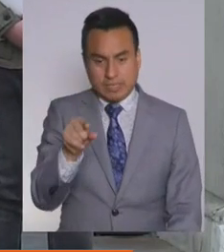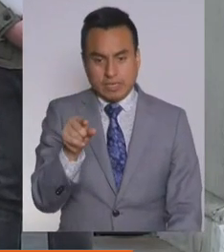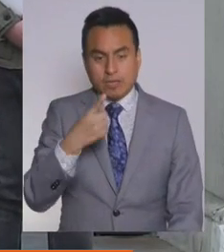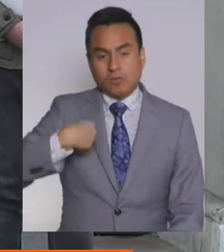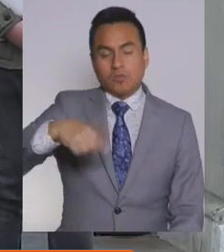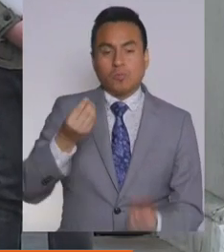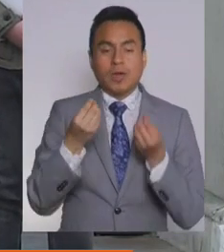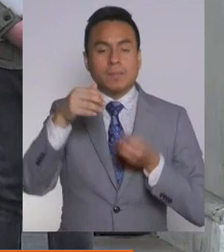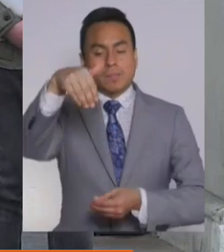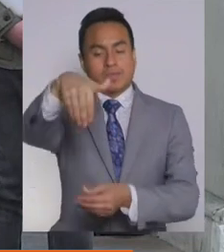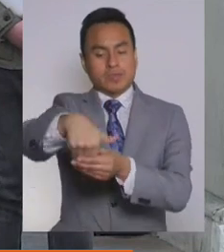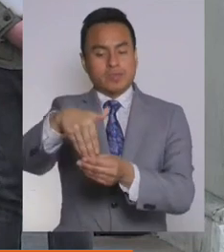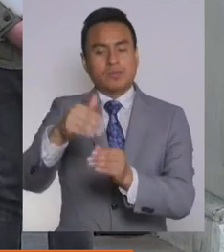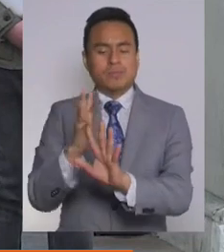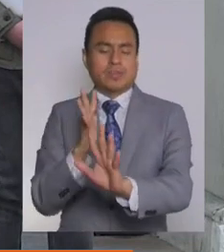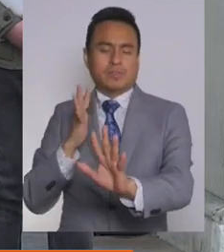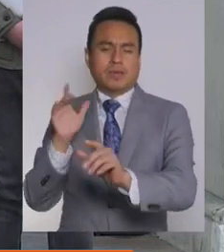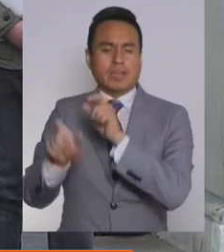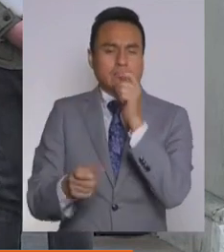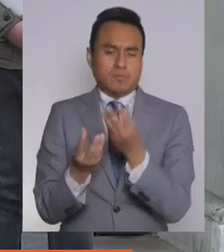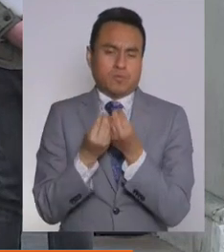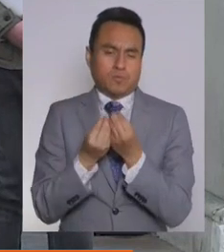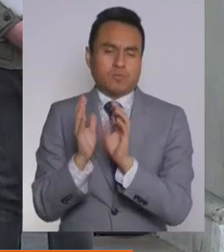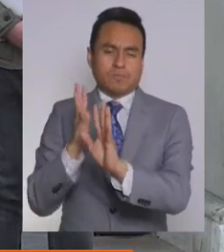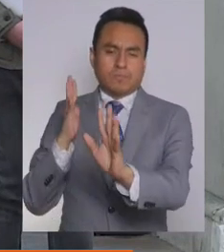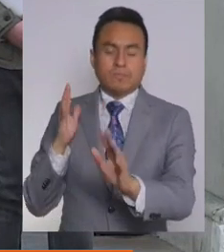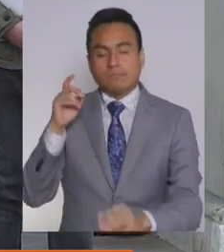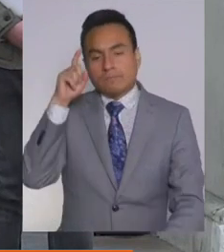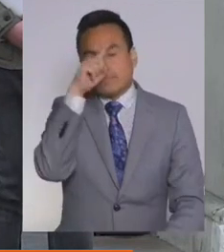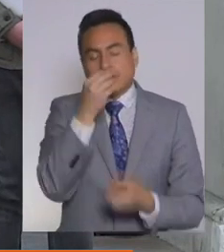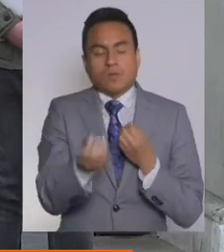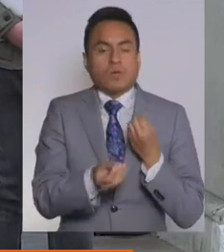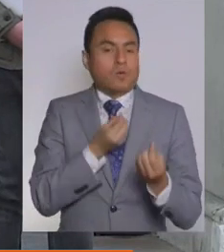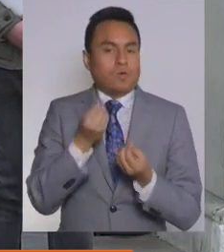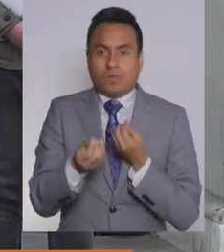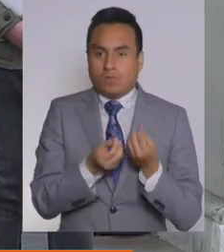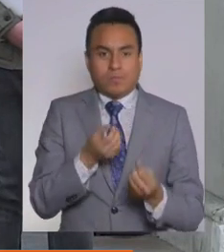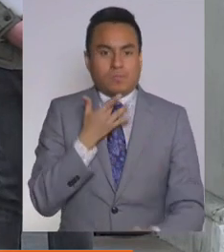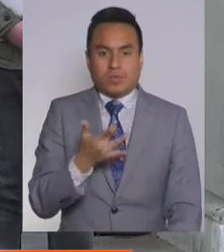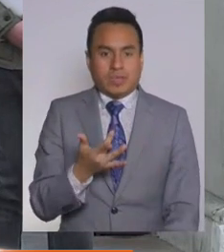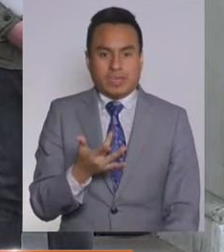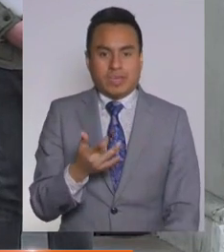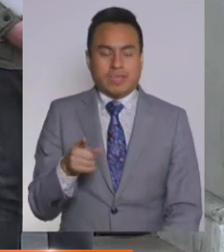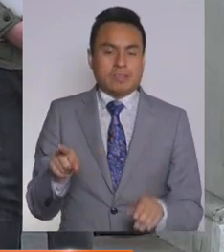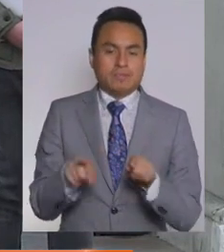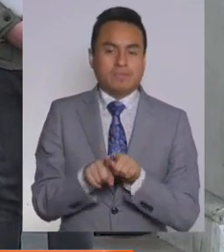un muy buen plebiscito donde participe mucha gente. Lógicamente es difícil, es cuesta arriba, porque nadie